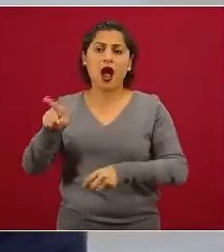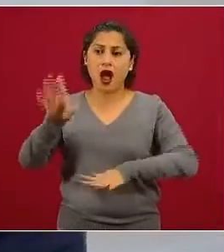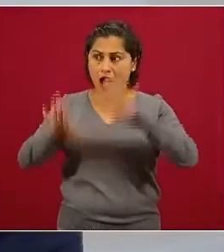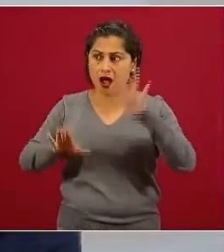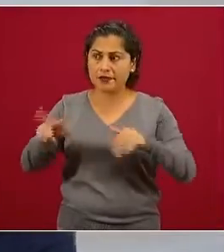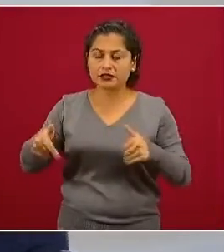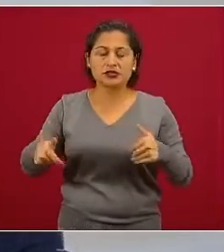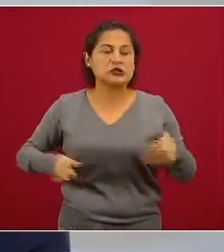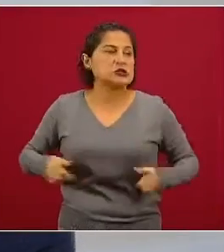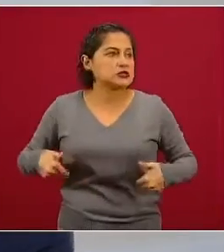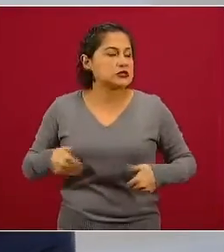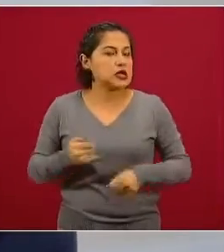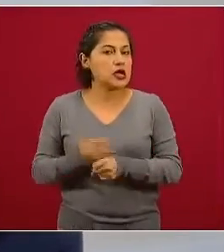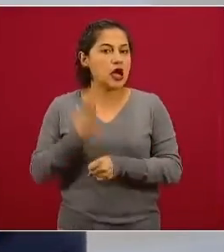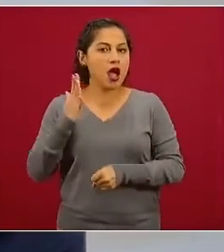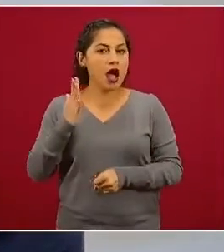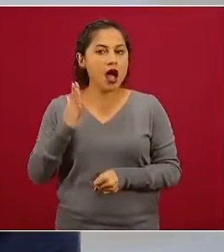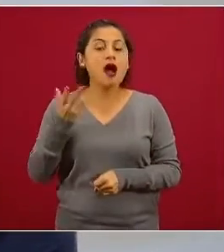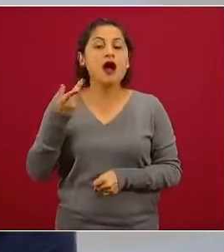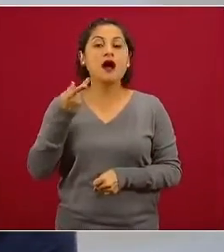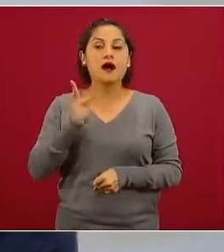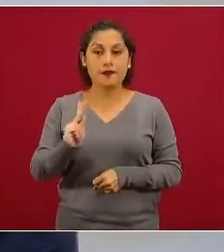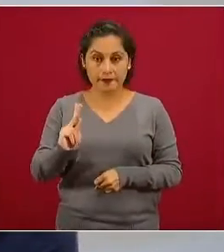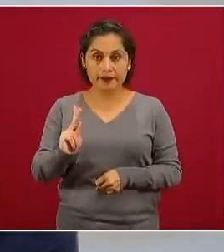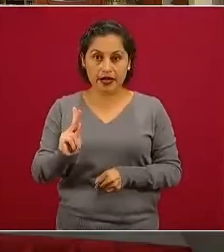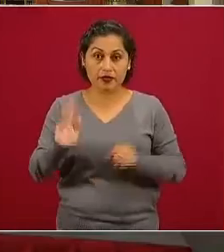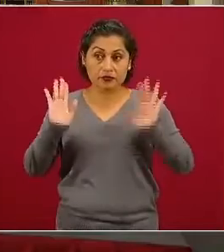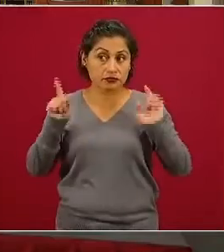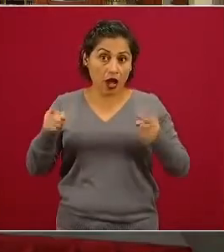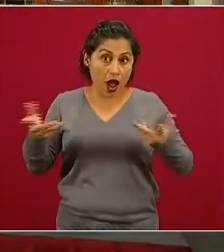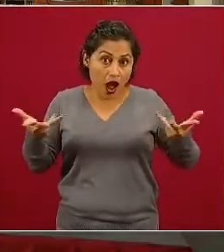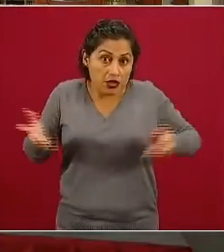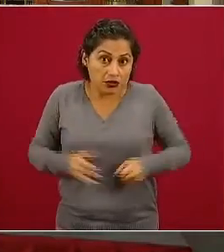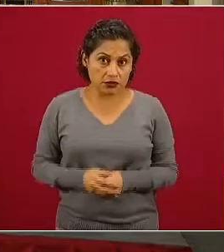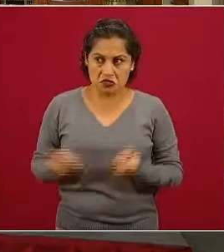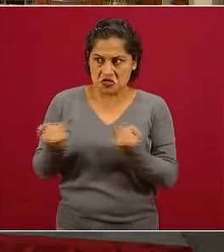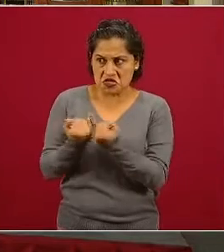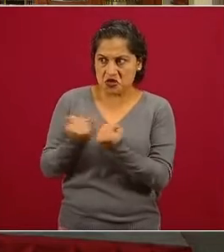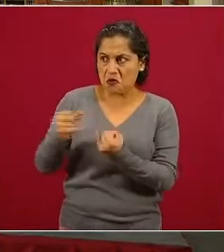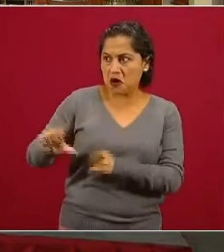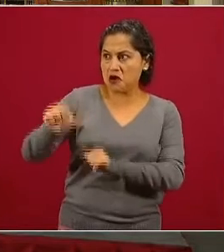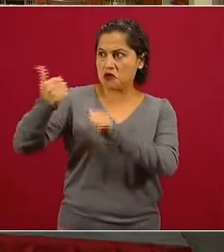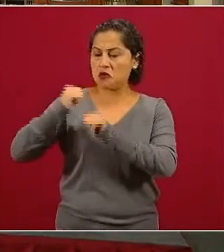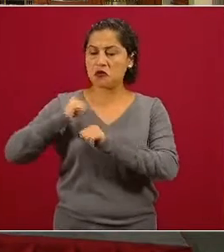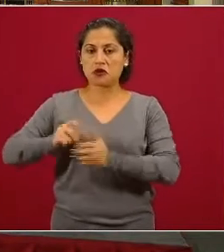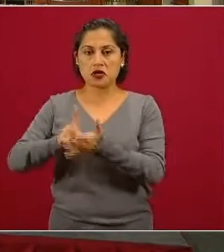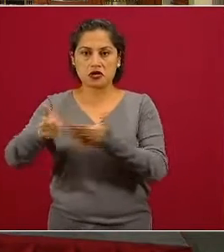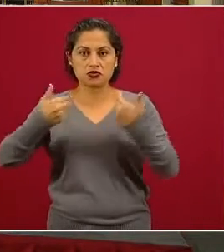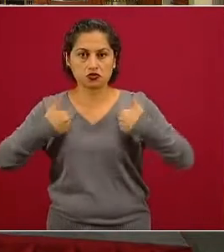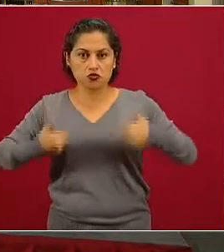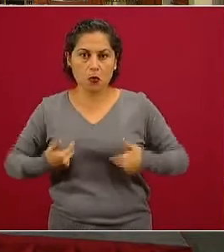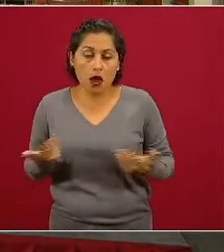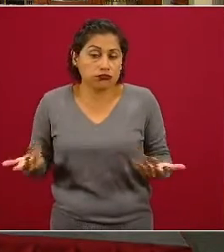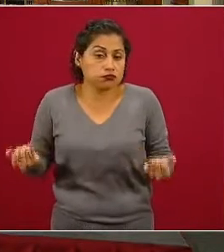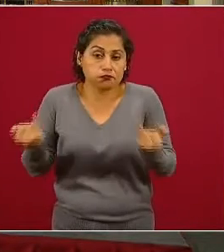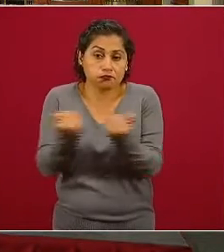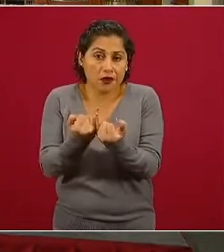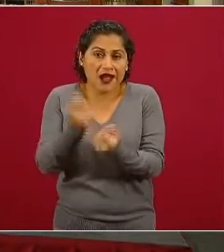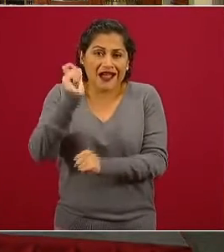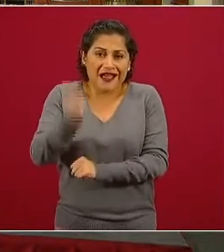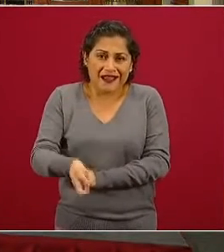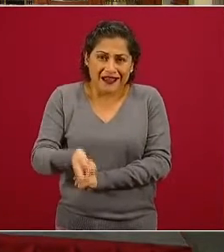Entonces, eso no significa, digamos, hay que cobrarle siempre. En este caso quiero felicitar realmente